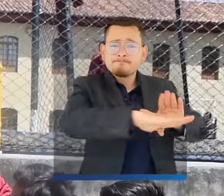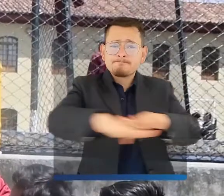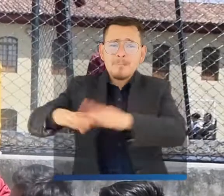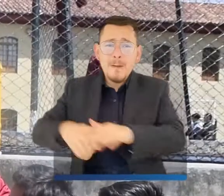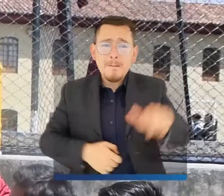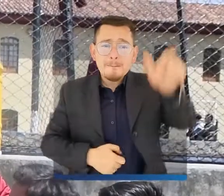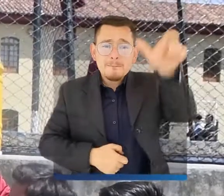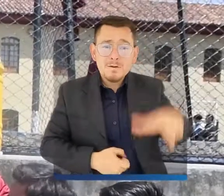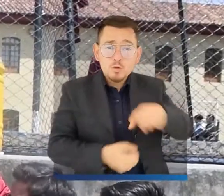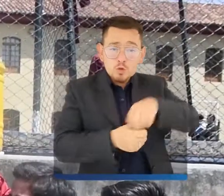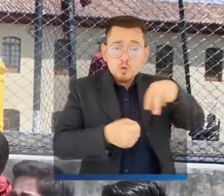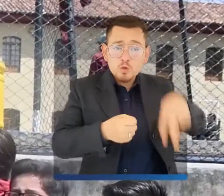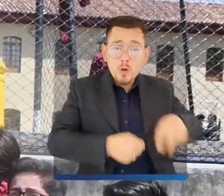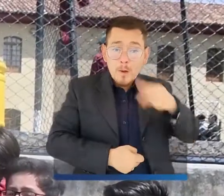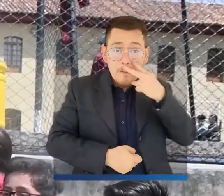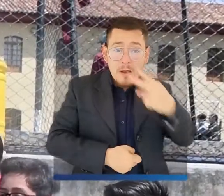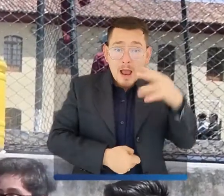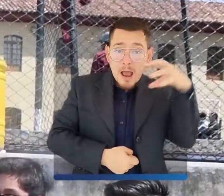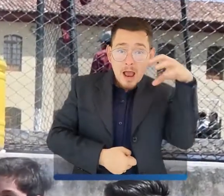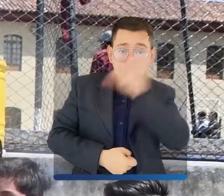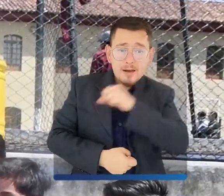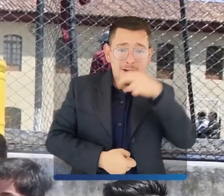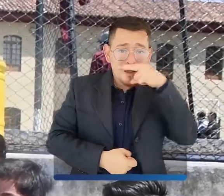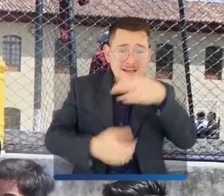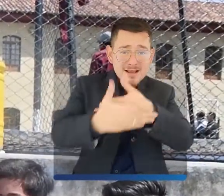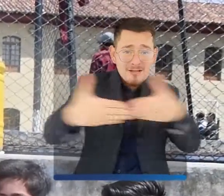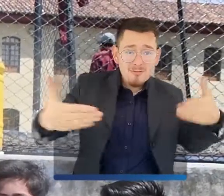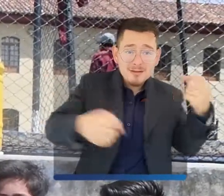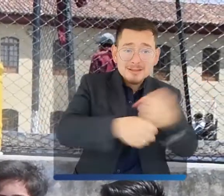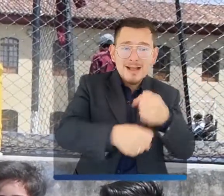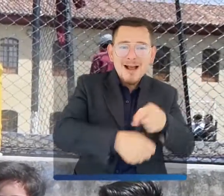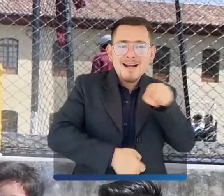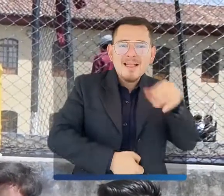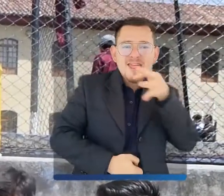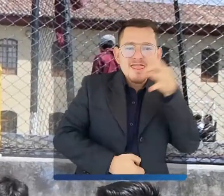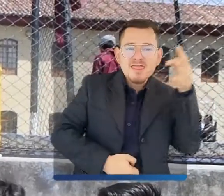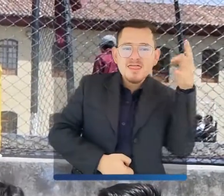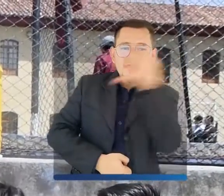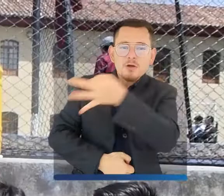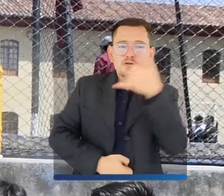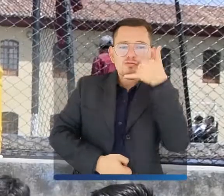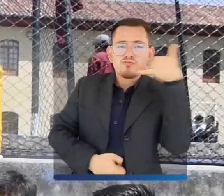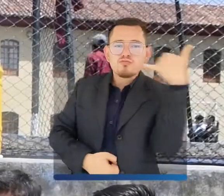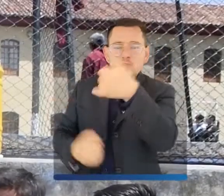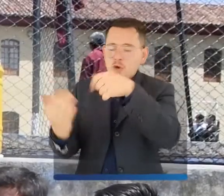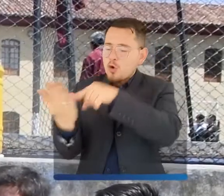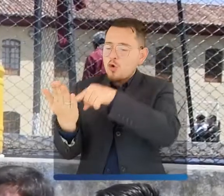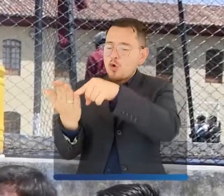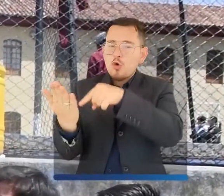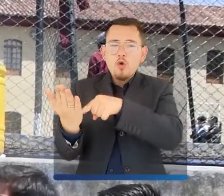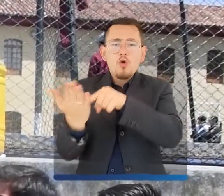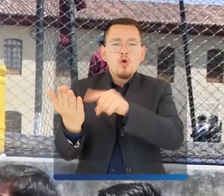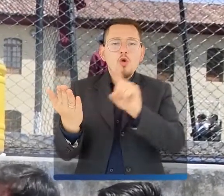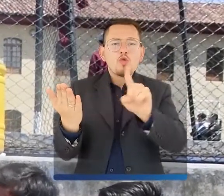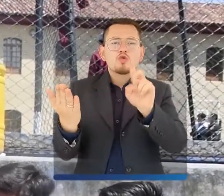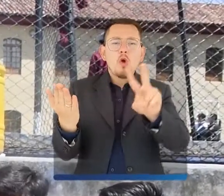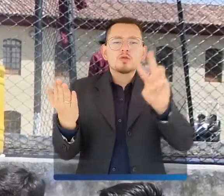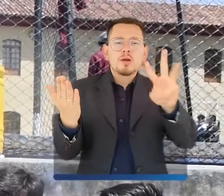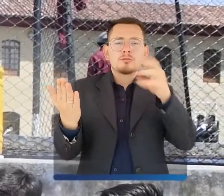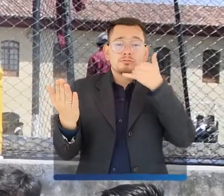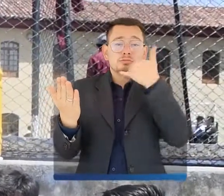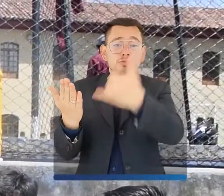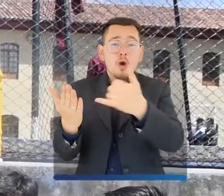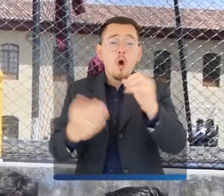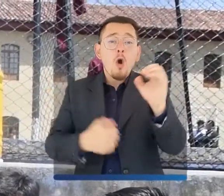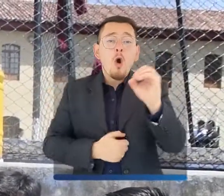Ahí bajando, a 2 cuadras. En el 15 de mayo. A 2 cuadras. ¿Todos vienen en bus o tú vienes a pie, tienes bici,